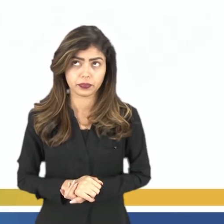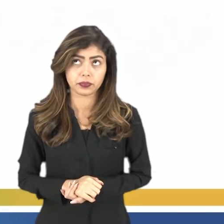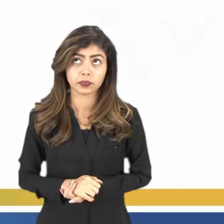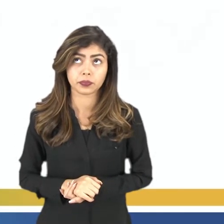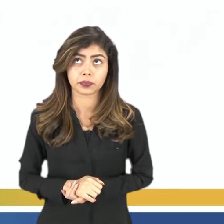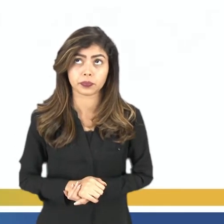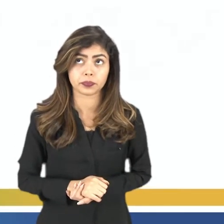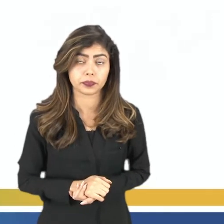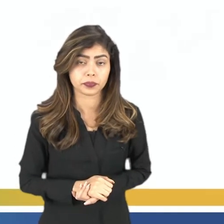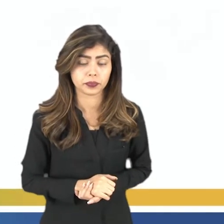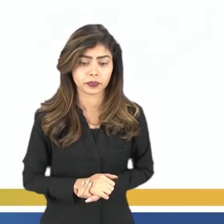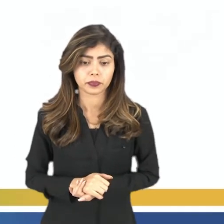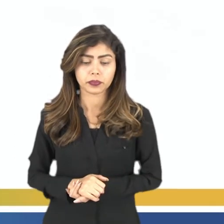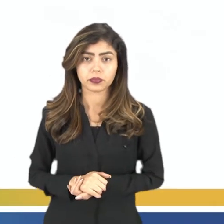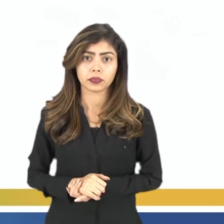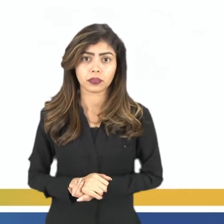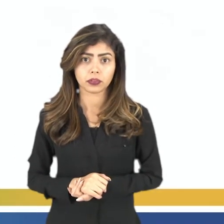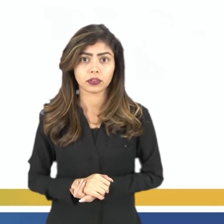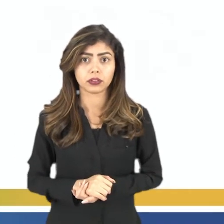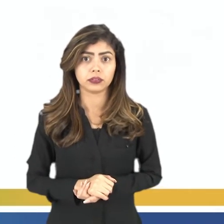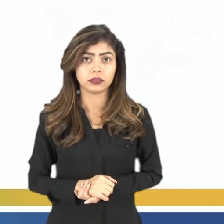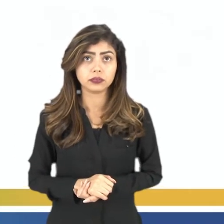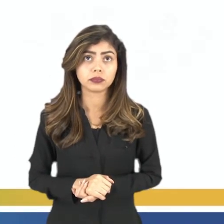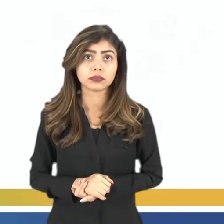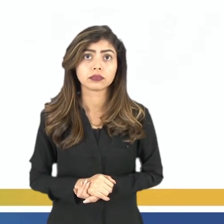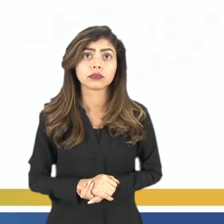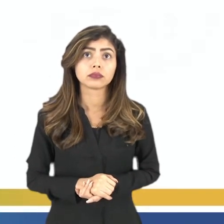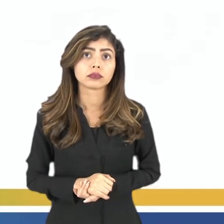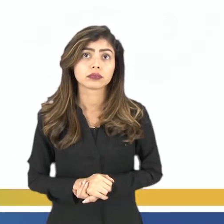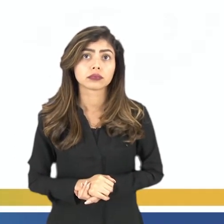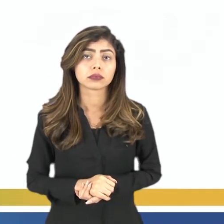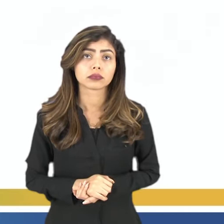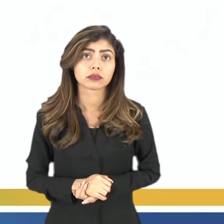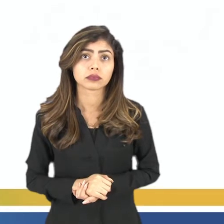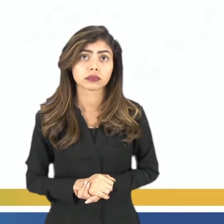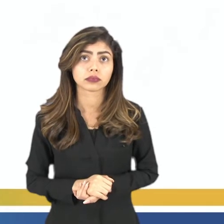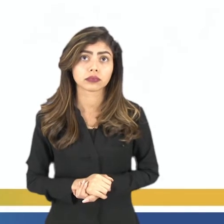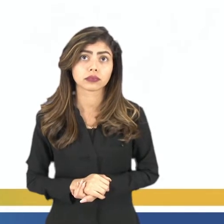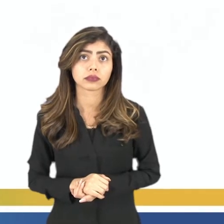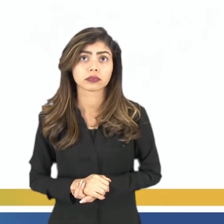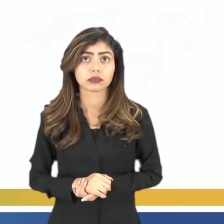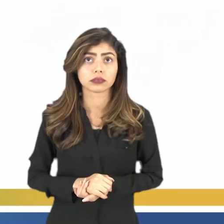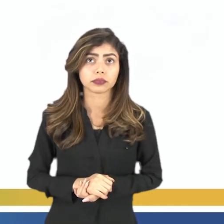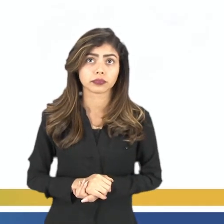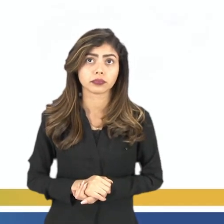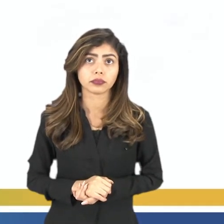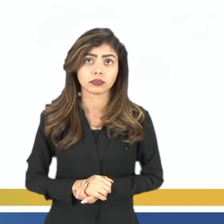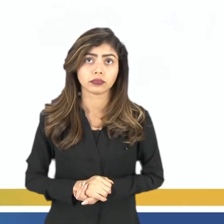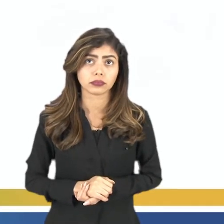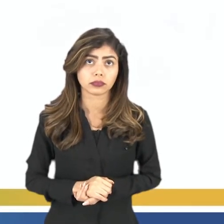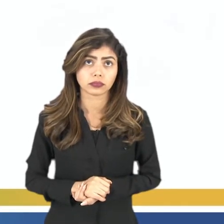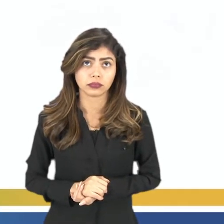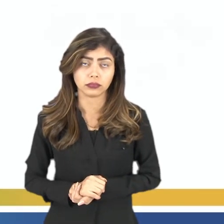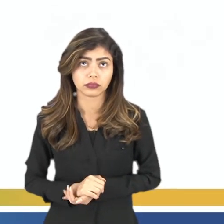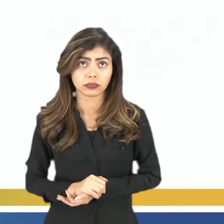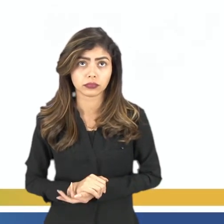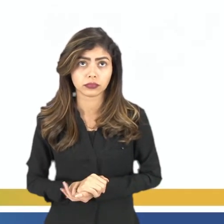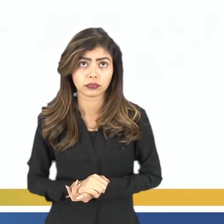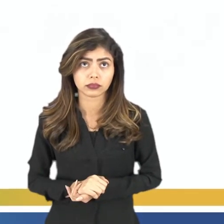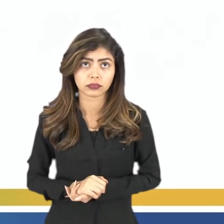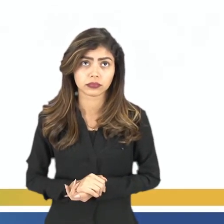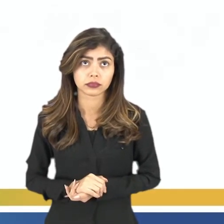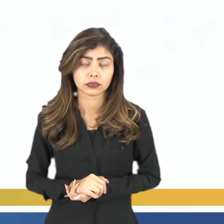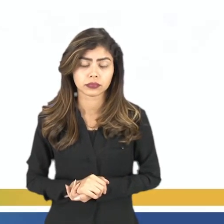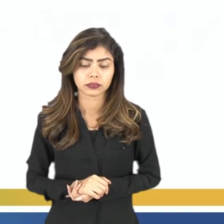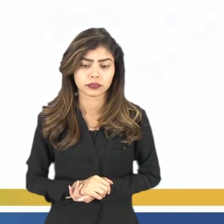Las oraciones que posea deberán ser cortas y con estructuras simples para poder